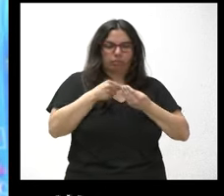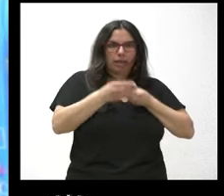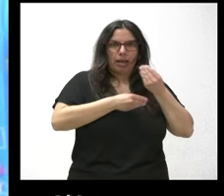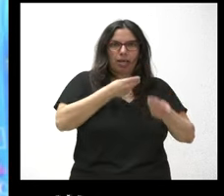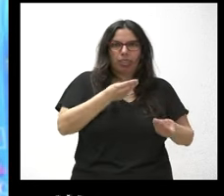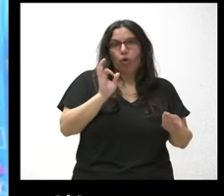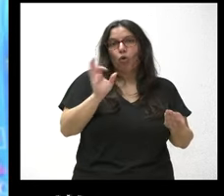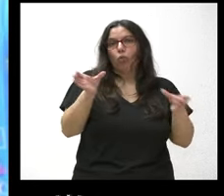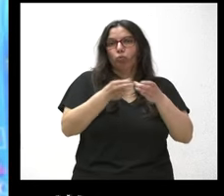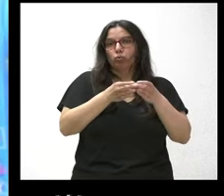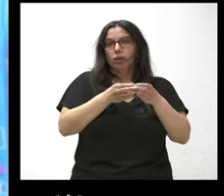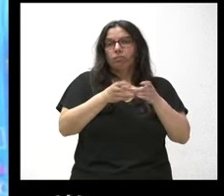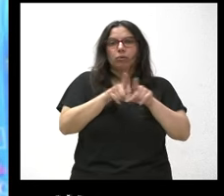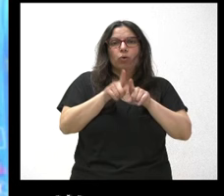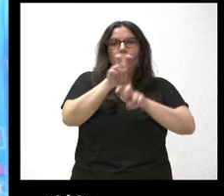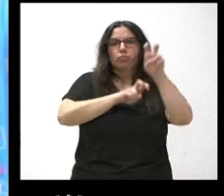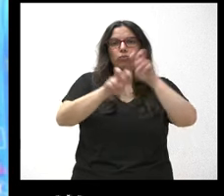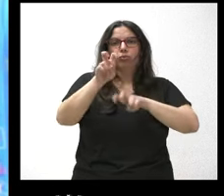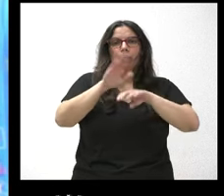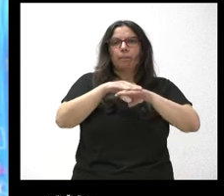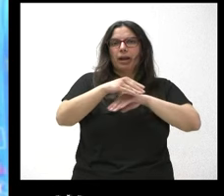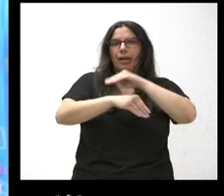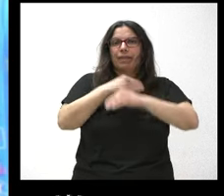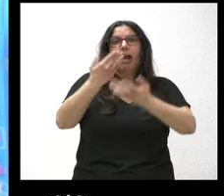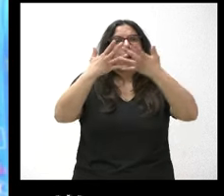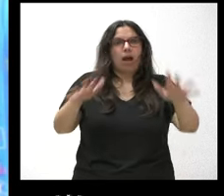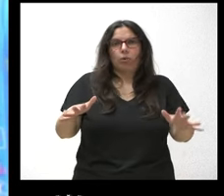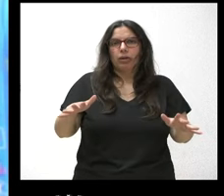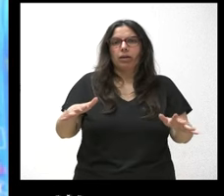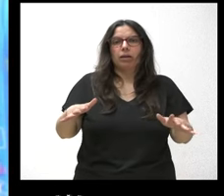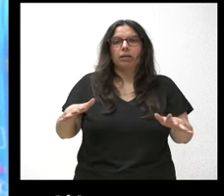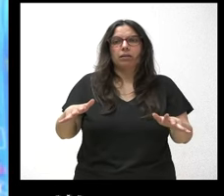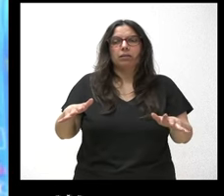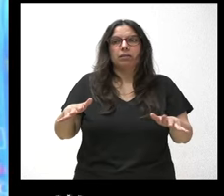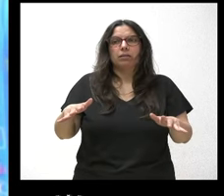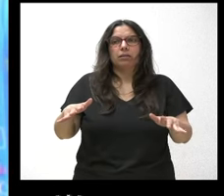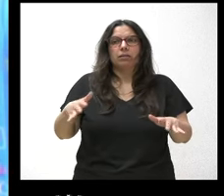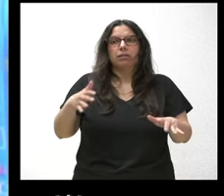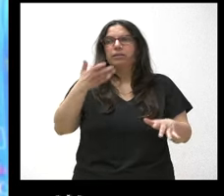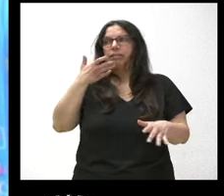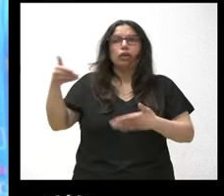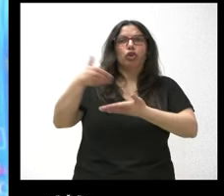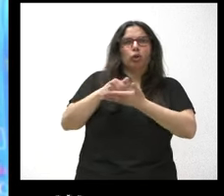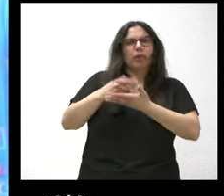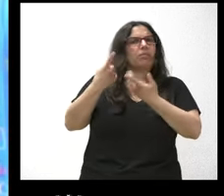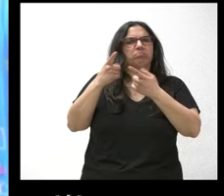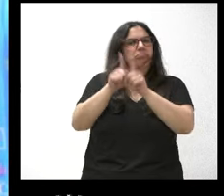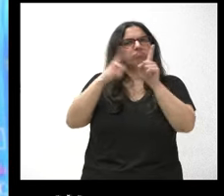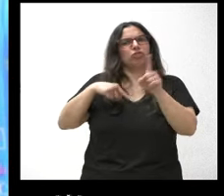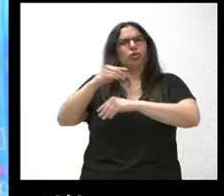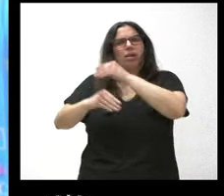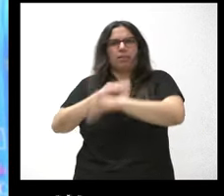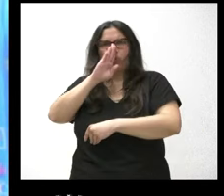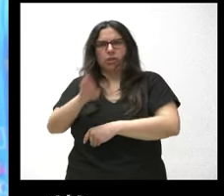a buscar las fórmulas para desarrollarlo a pesar de que quien lo pueda solicitar no lo solicite, por el motivo que sea, cualquiera de las